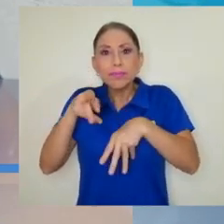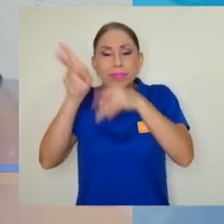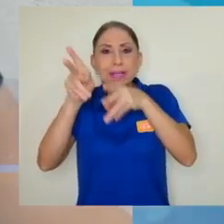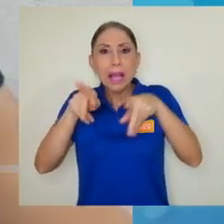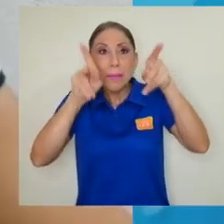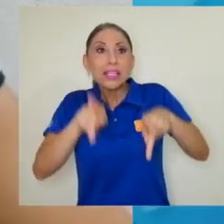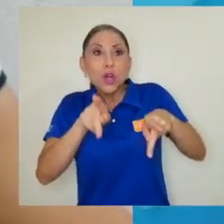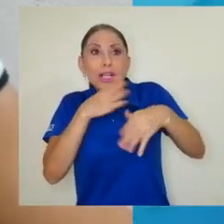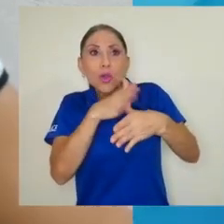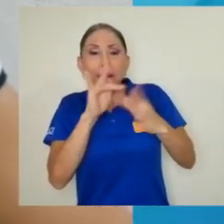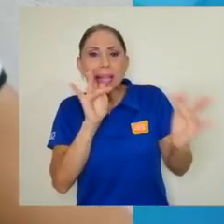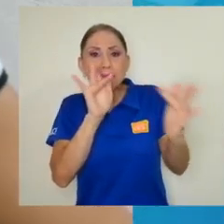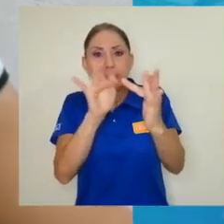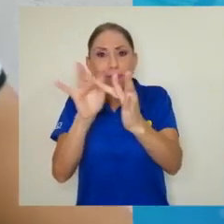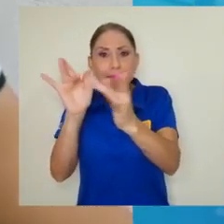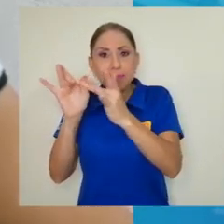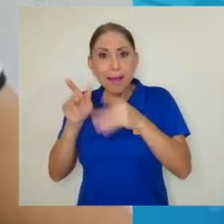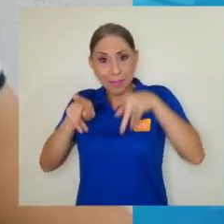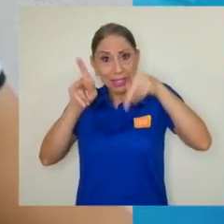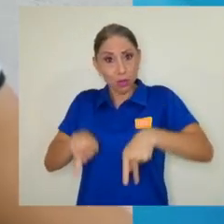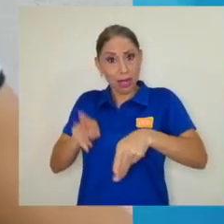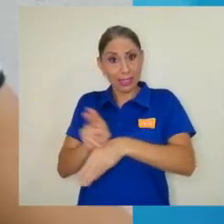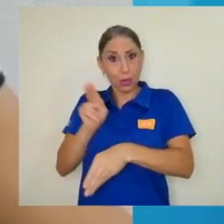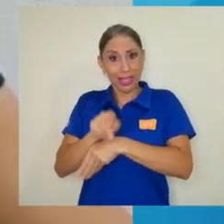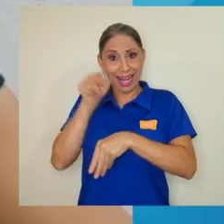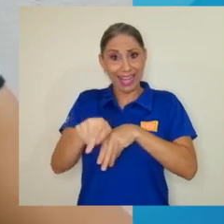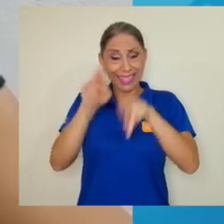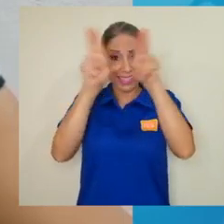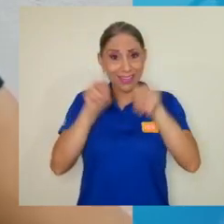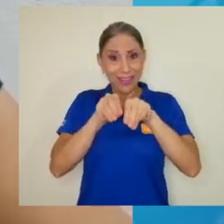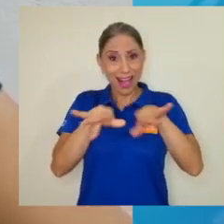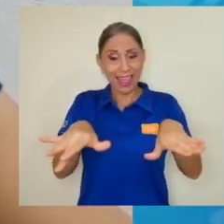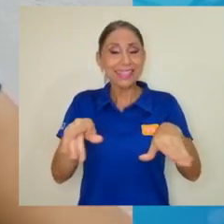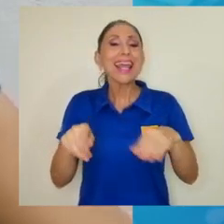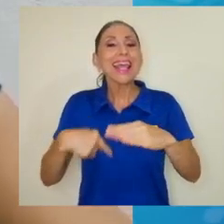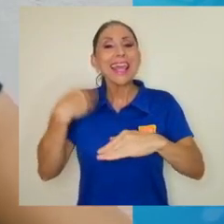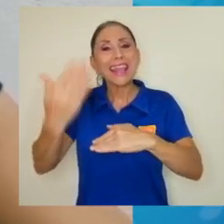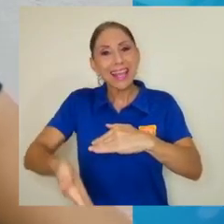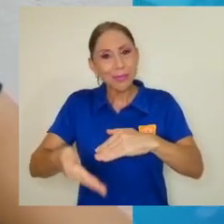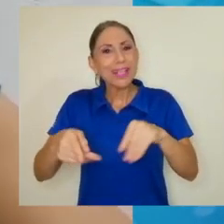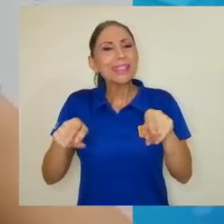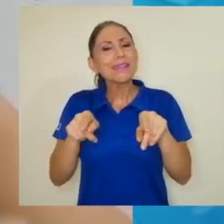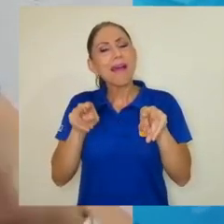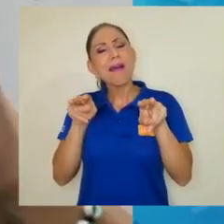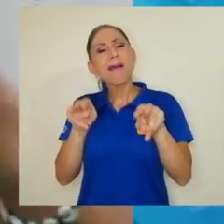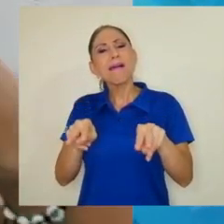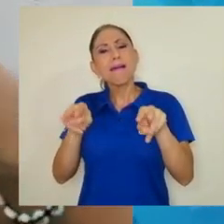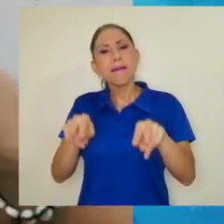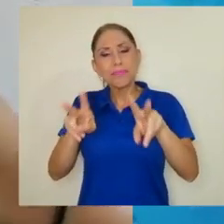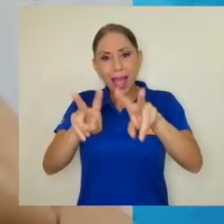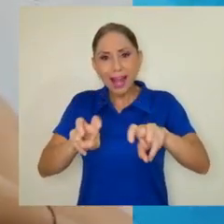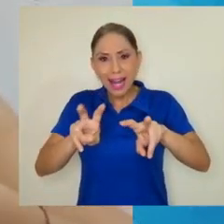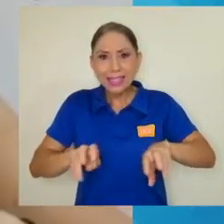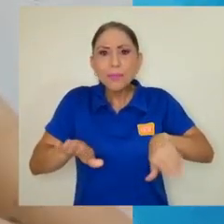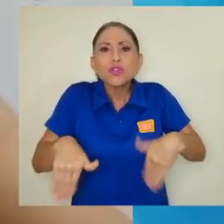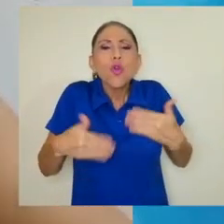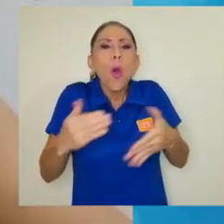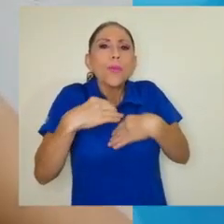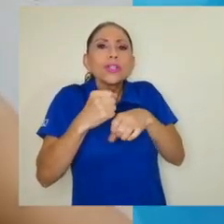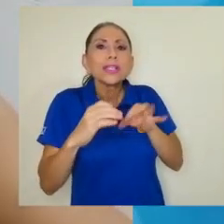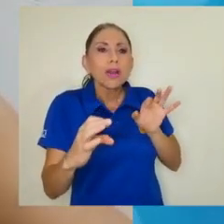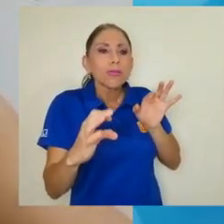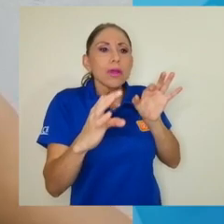periodo de marzo a junio del 2020. Dentro de la unidad de análisis que utilizamos fue el tweet, la cantidad